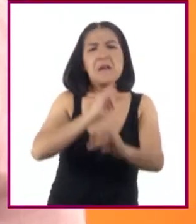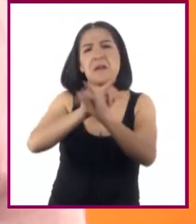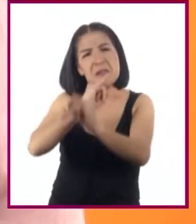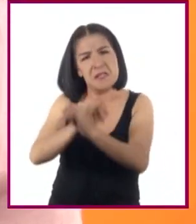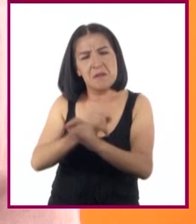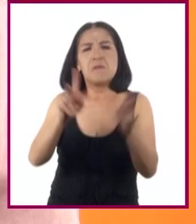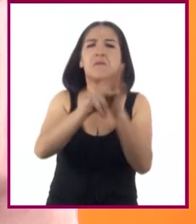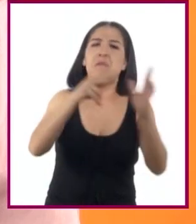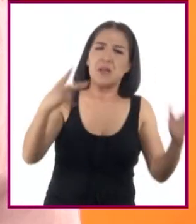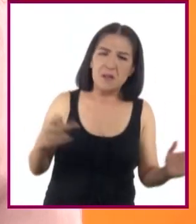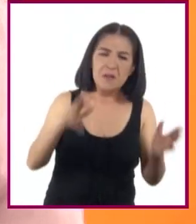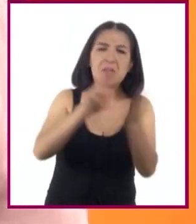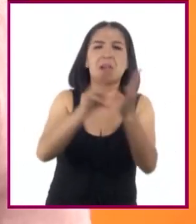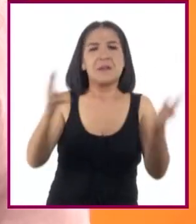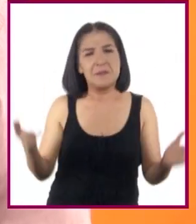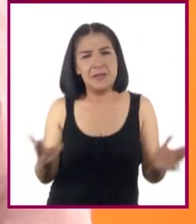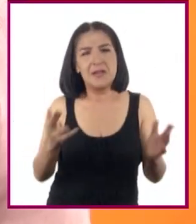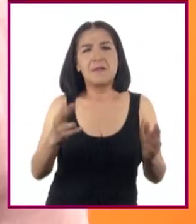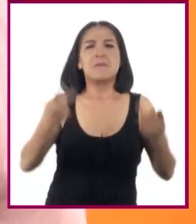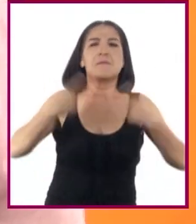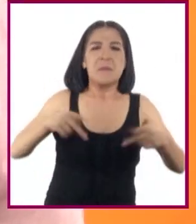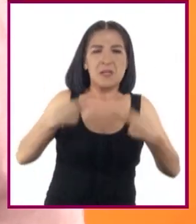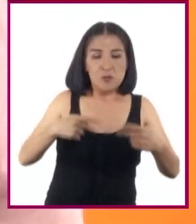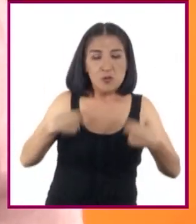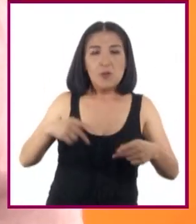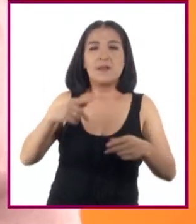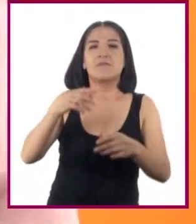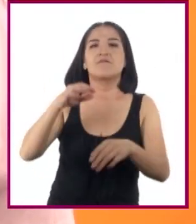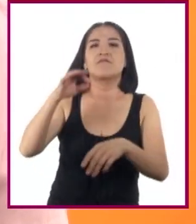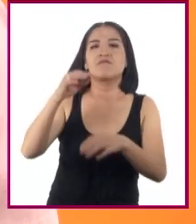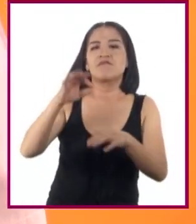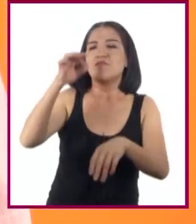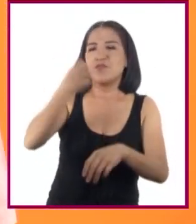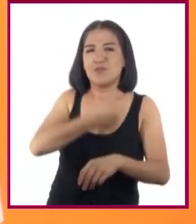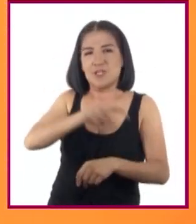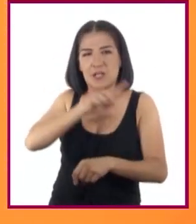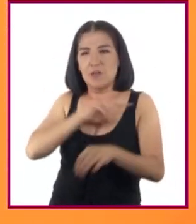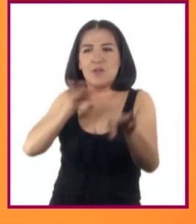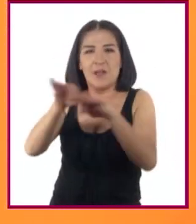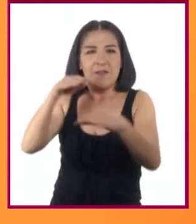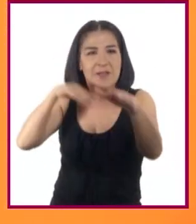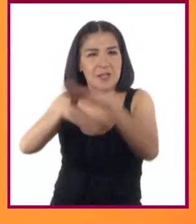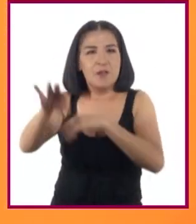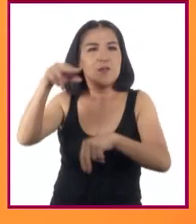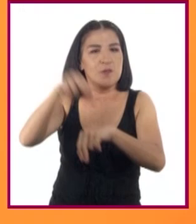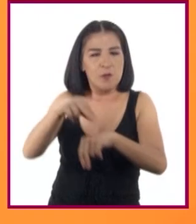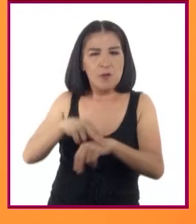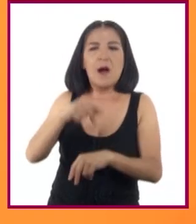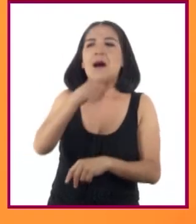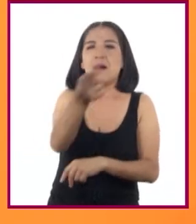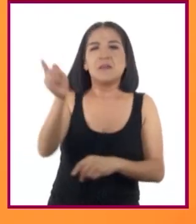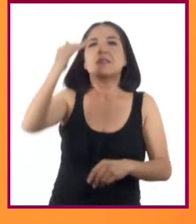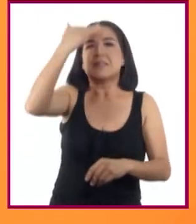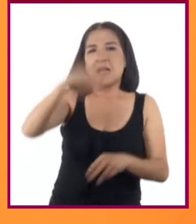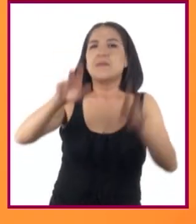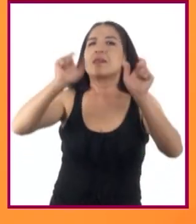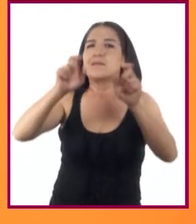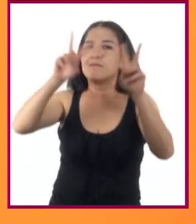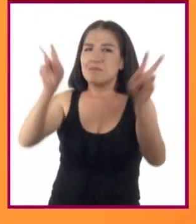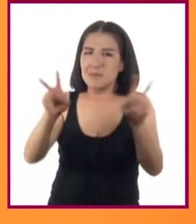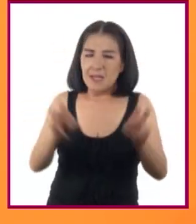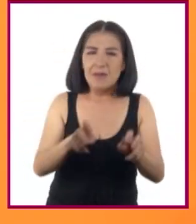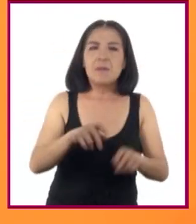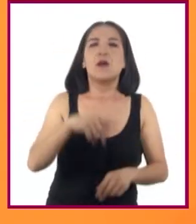ser periódicos, revistas, personal de salud de su localidad u otros adultos que sepan del tema. Si pueden